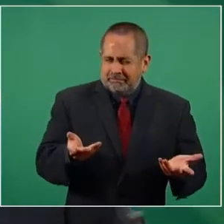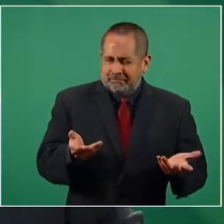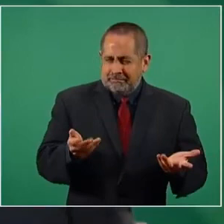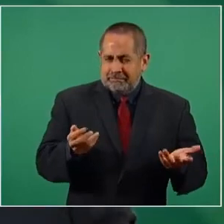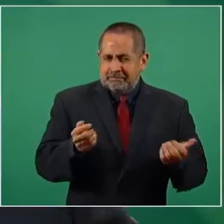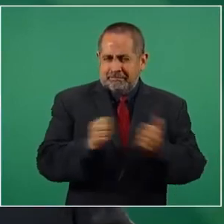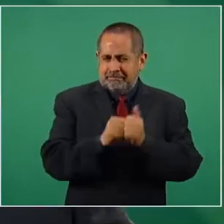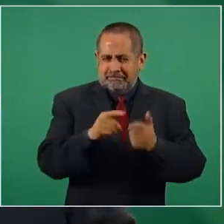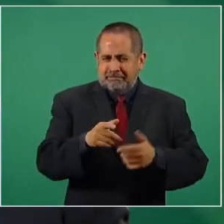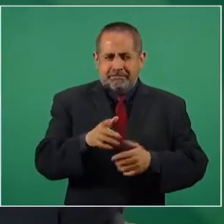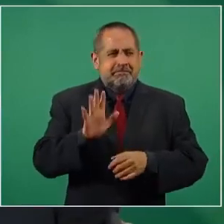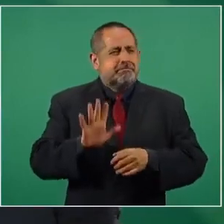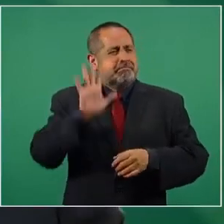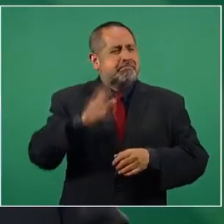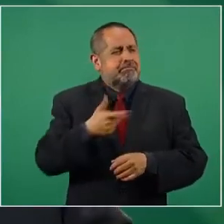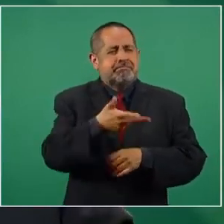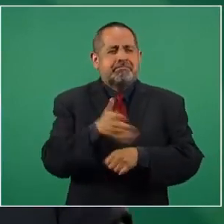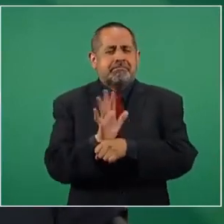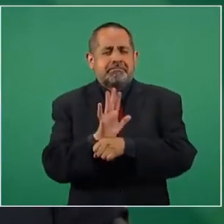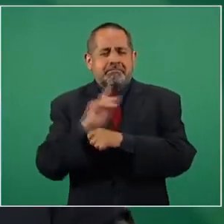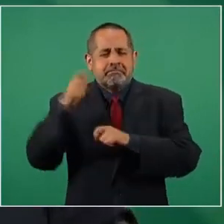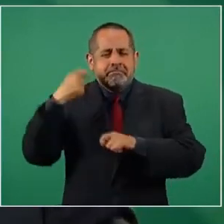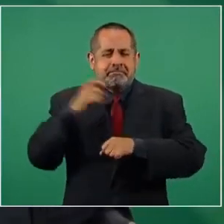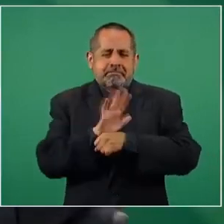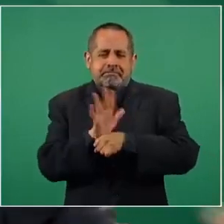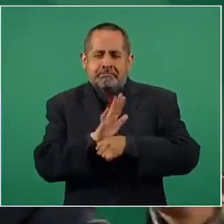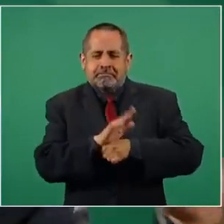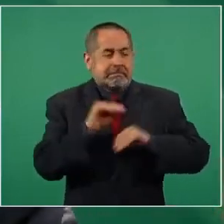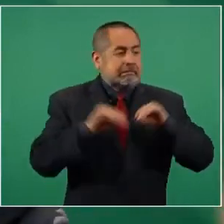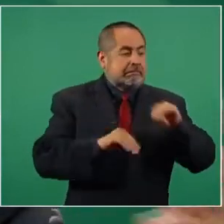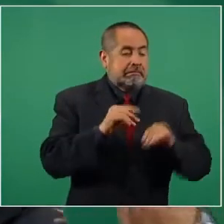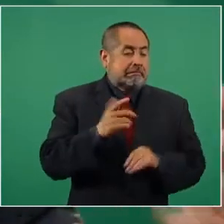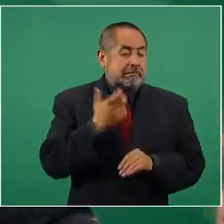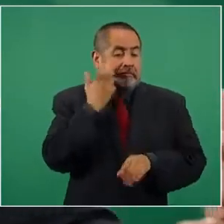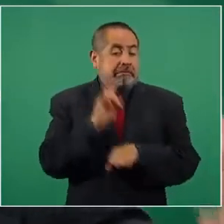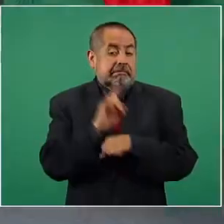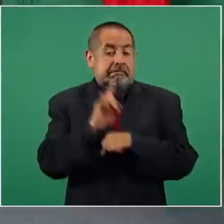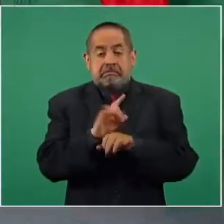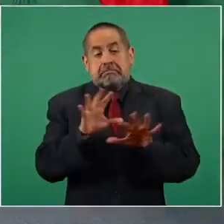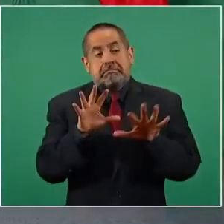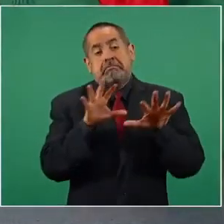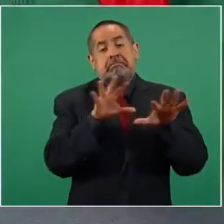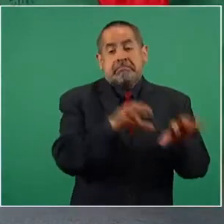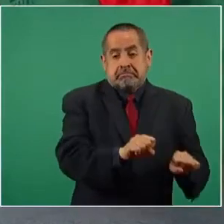como una película en donde estaban deteniendo